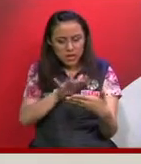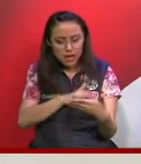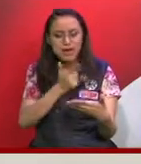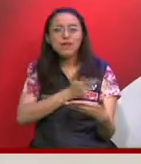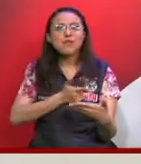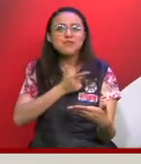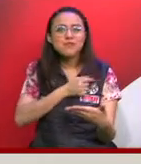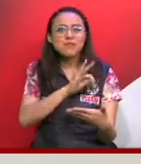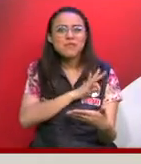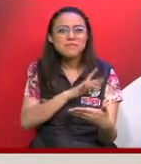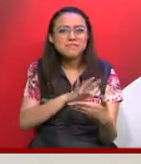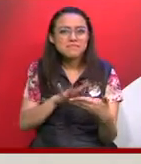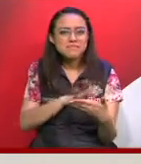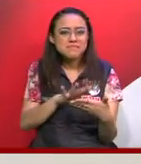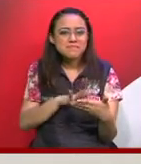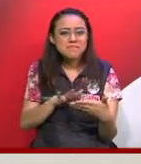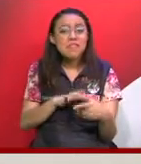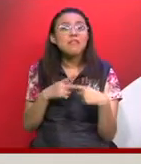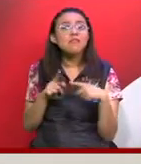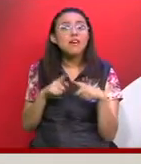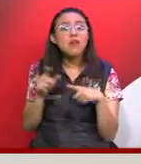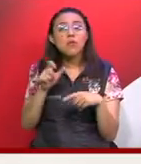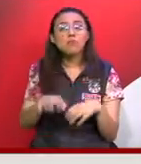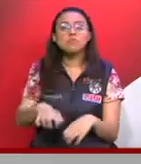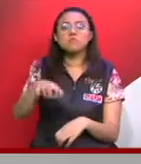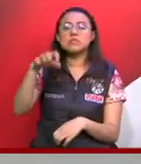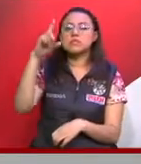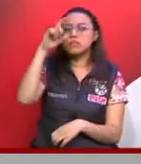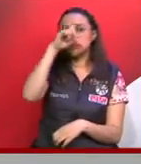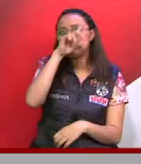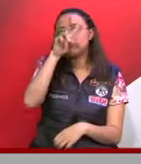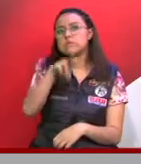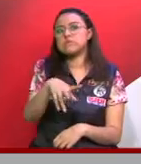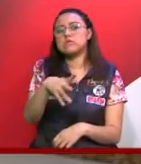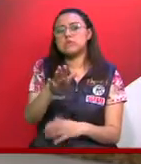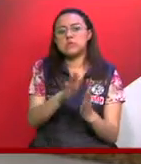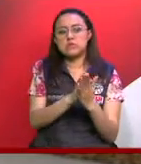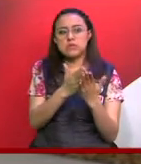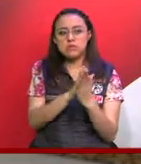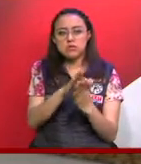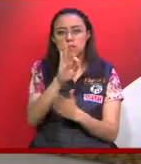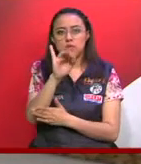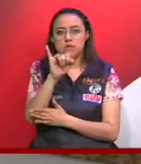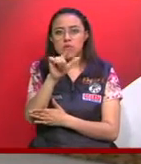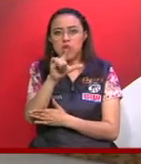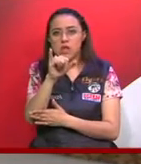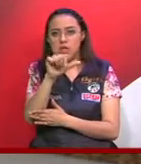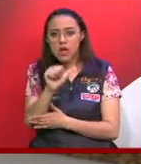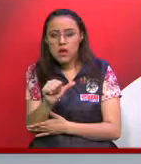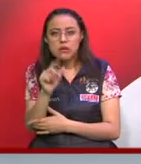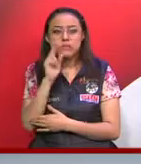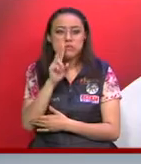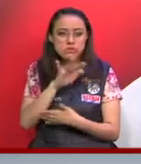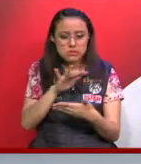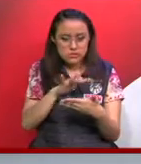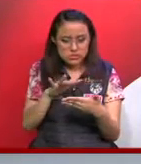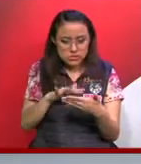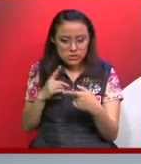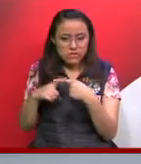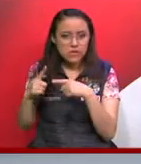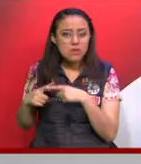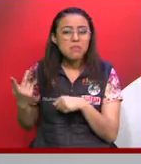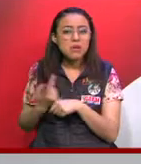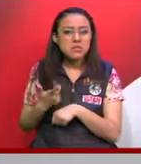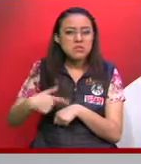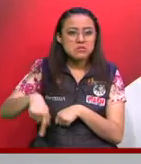leer y acercarse a diferentes cosas, ya de grandes es muy difícil. Es así que Textofilia Ediciones se une a la campaña de recaudación y donación de